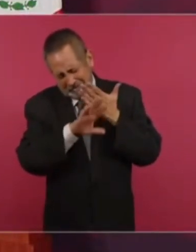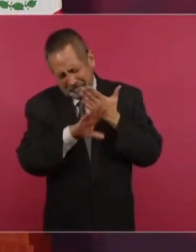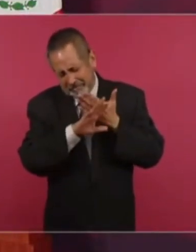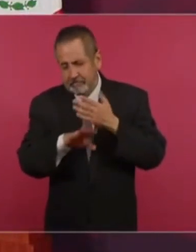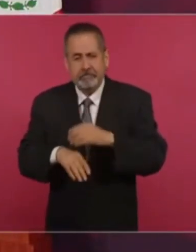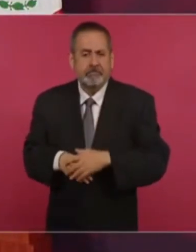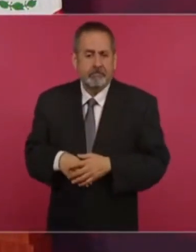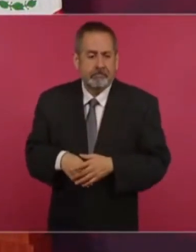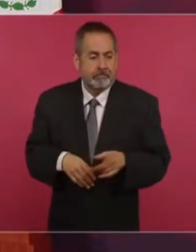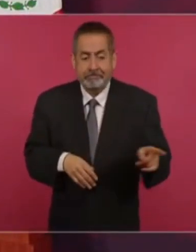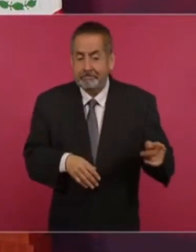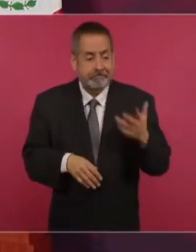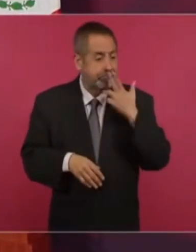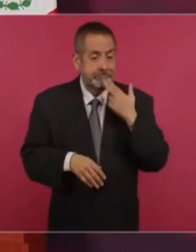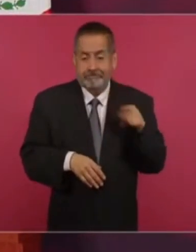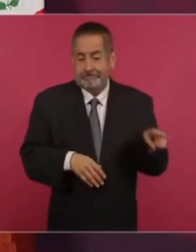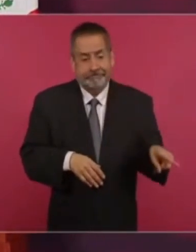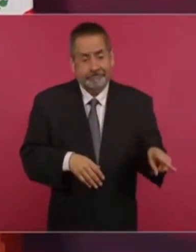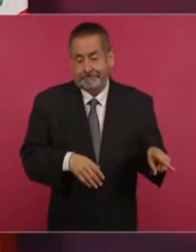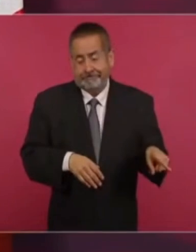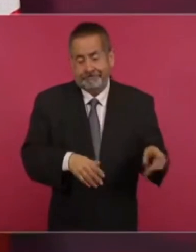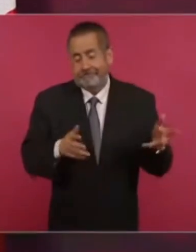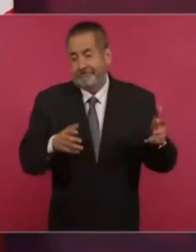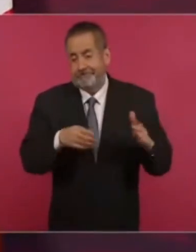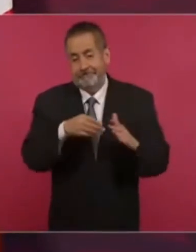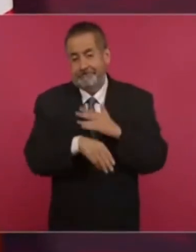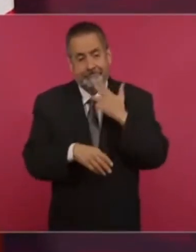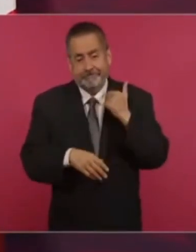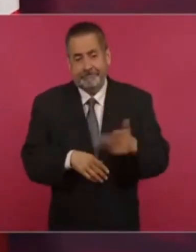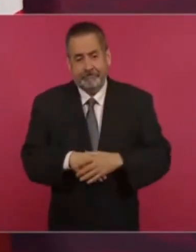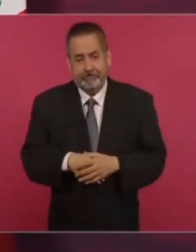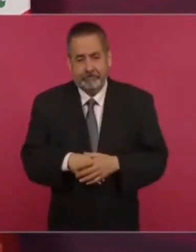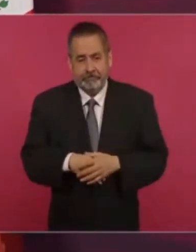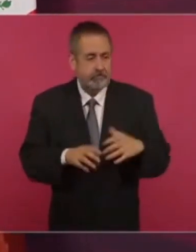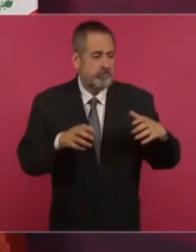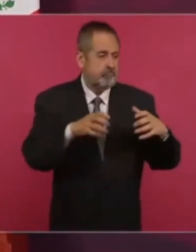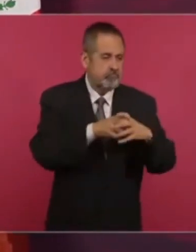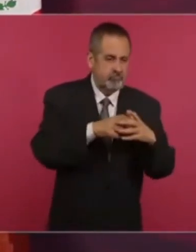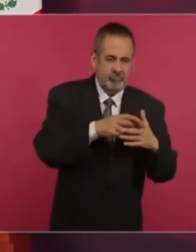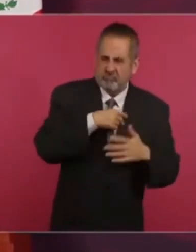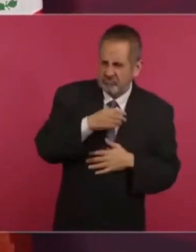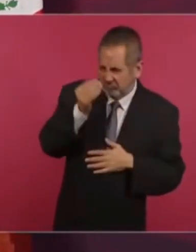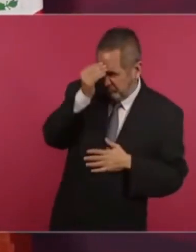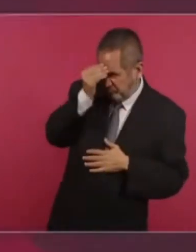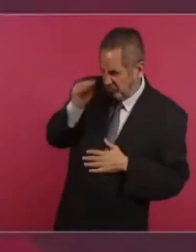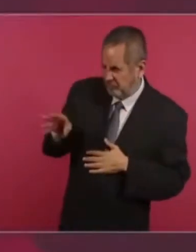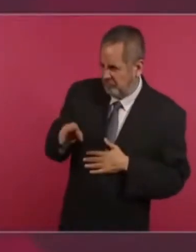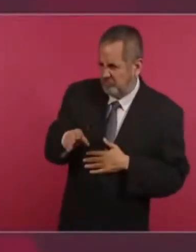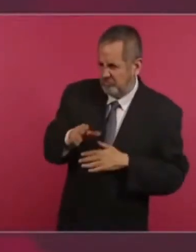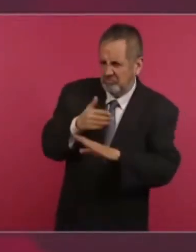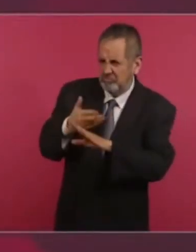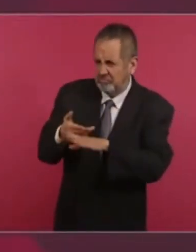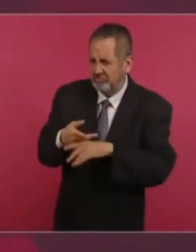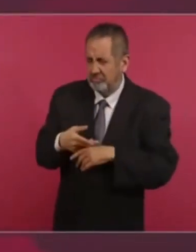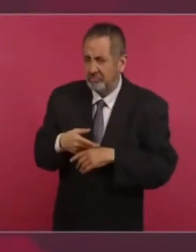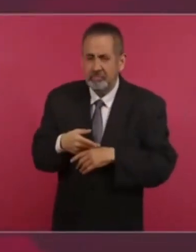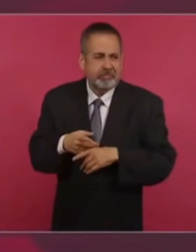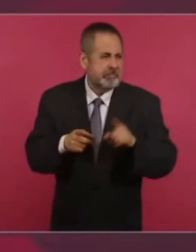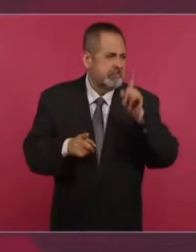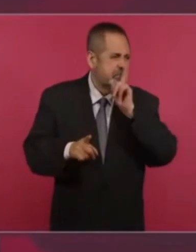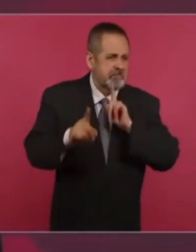Pero no está funcionando, ¿eh? La máxima de Goebbels, el